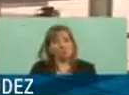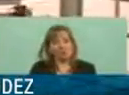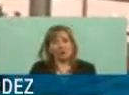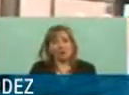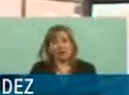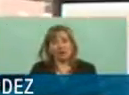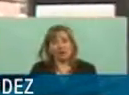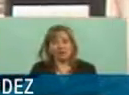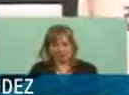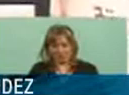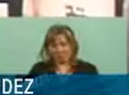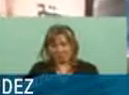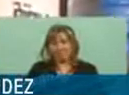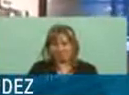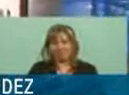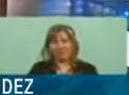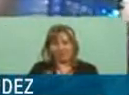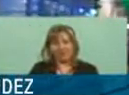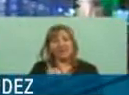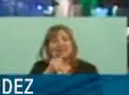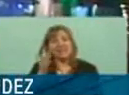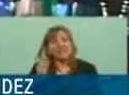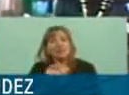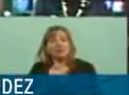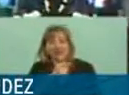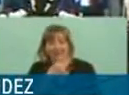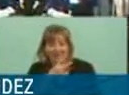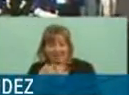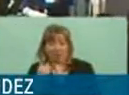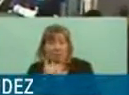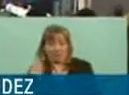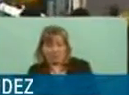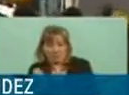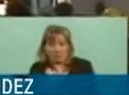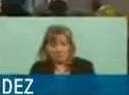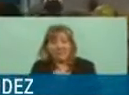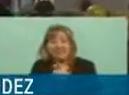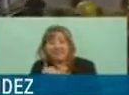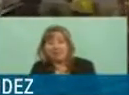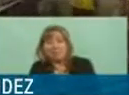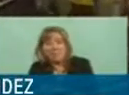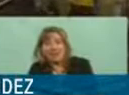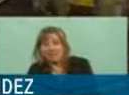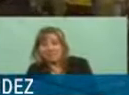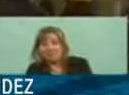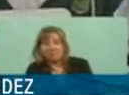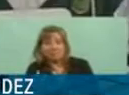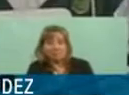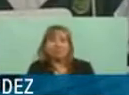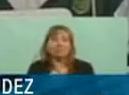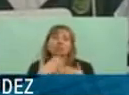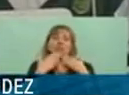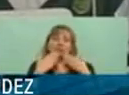300 trabajadores directos, 600 puestos indirectos. Muchas gracias al titular